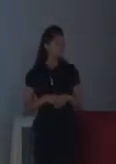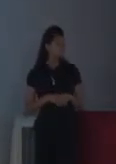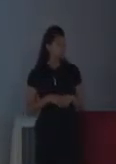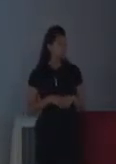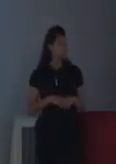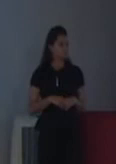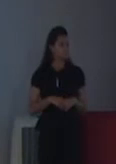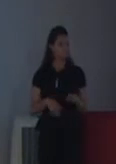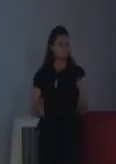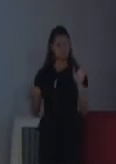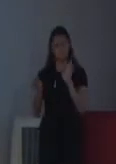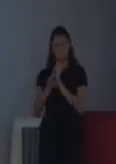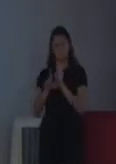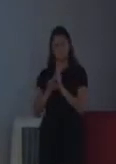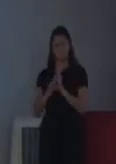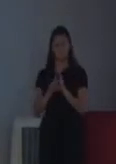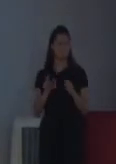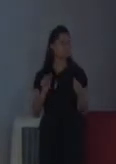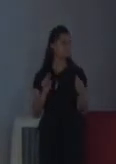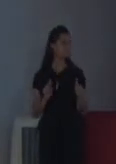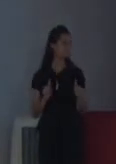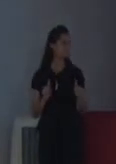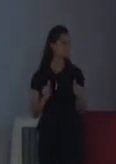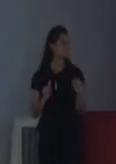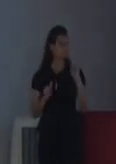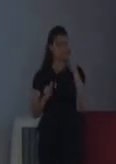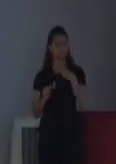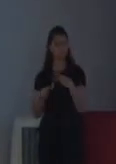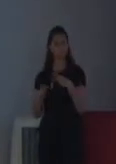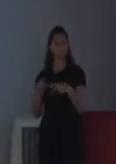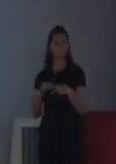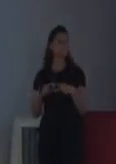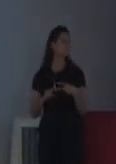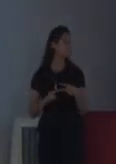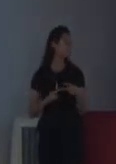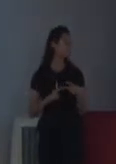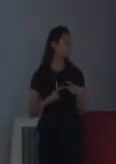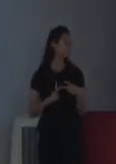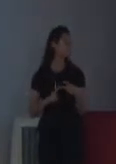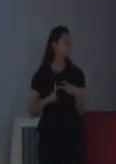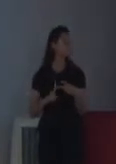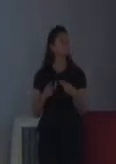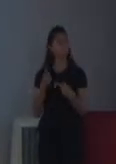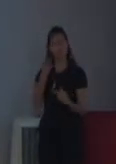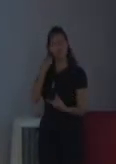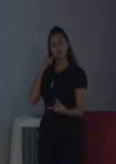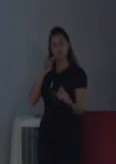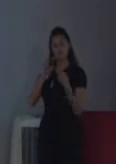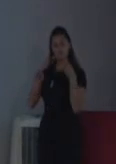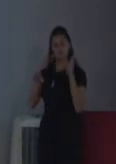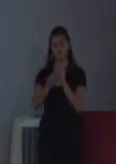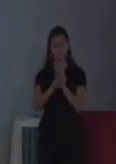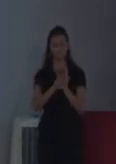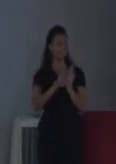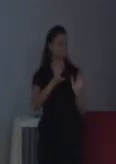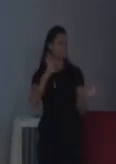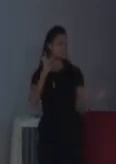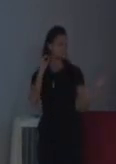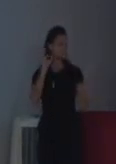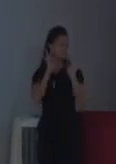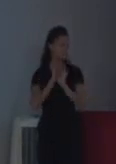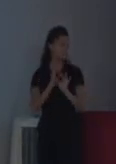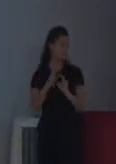La ley, bueno, tenemos dos cosas y es el objetivo de la ley y ese